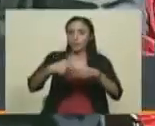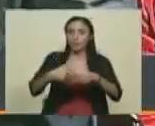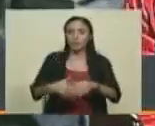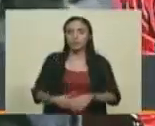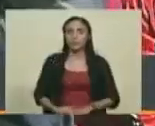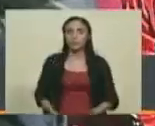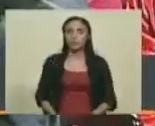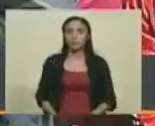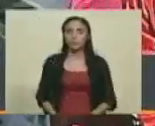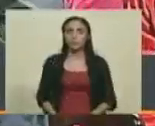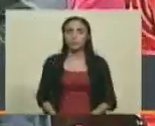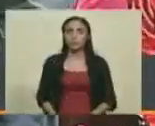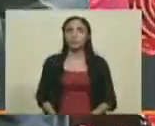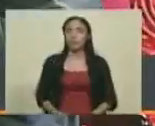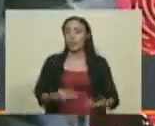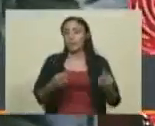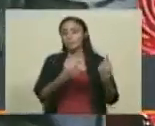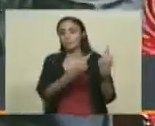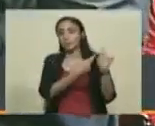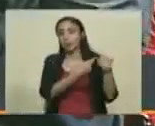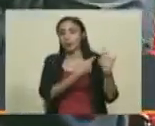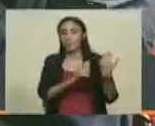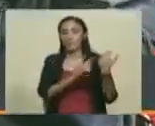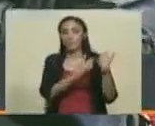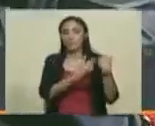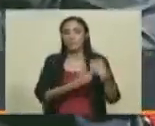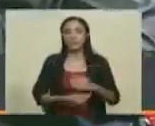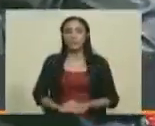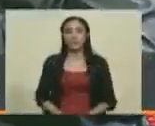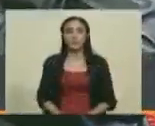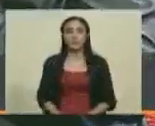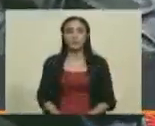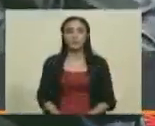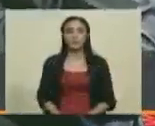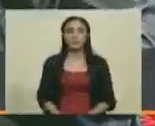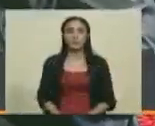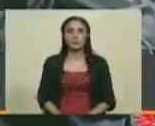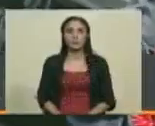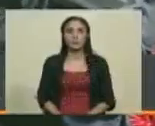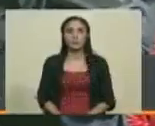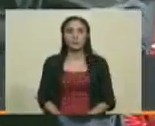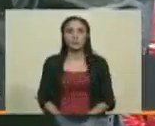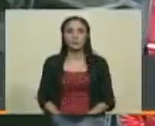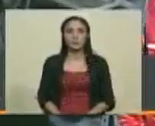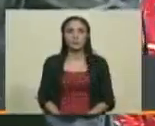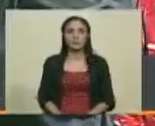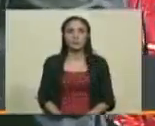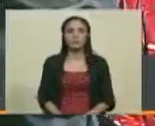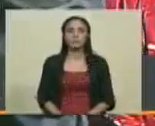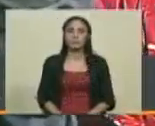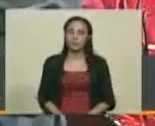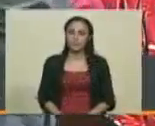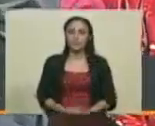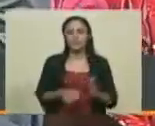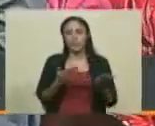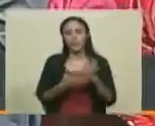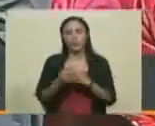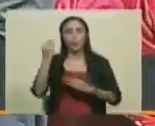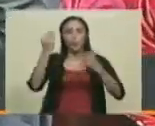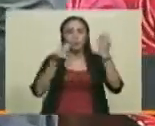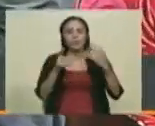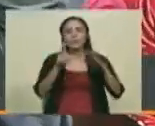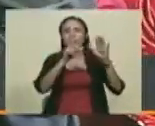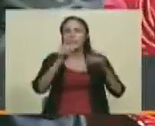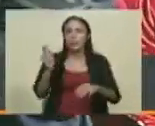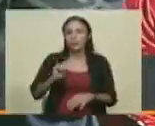Venezuela, tiene una gran responsabilidad, presidente. Nosotros, en un periodo de